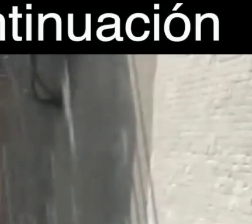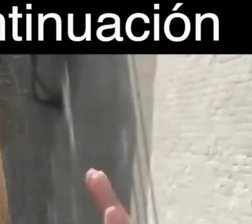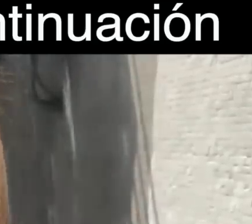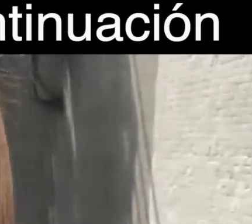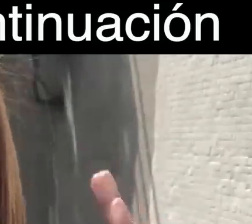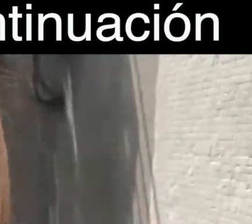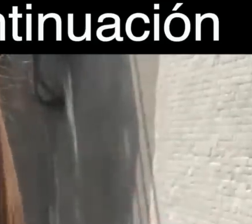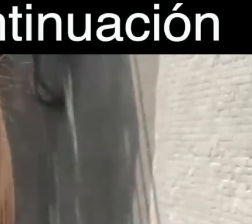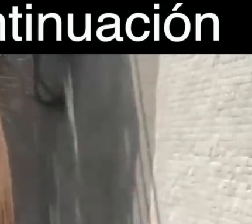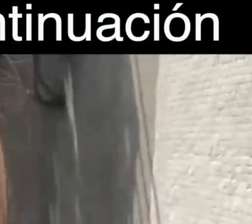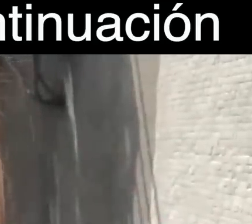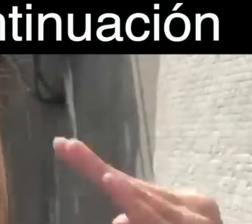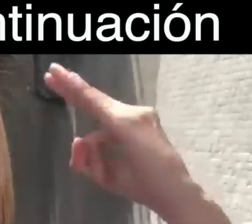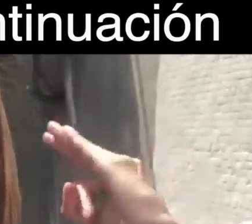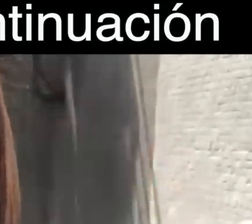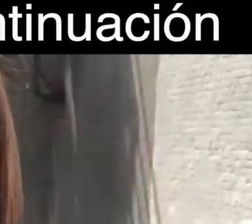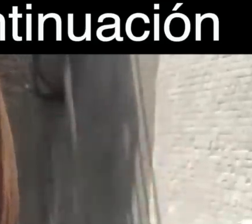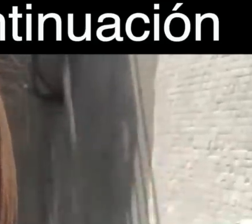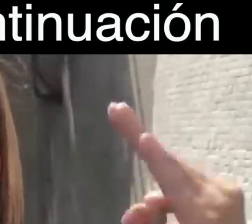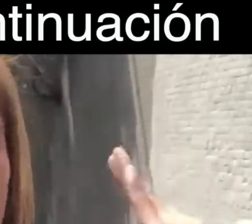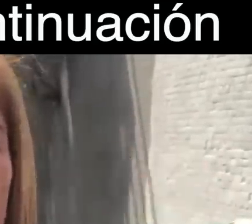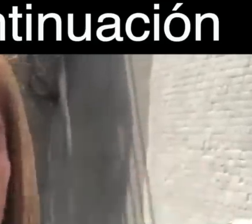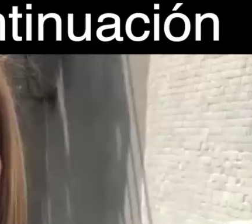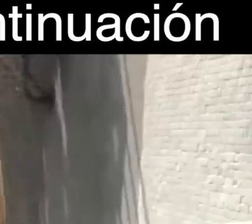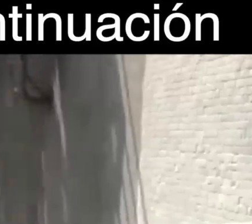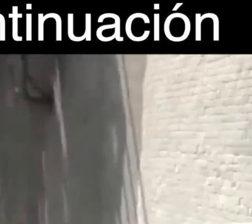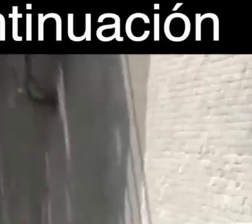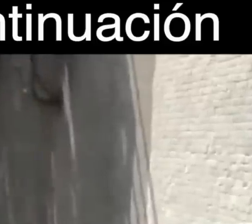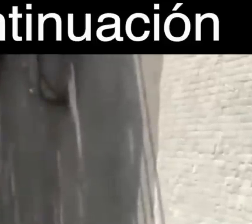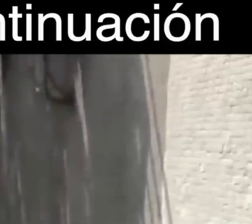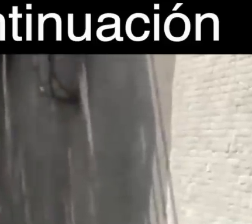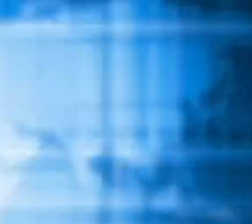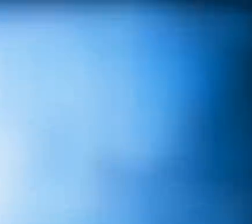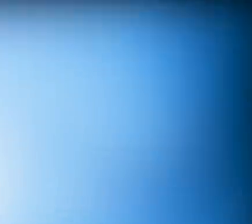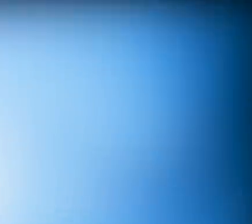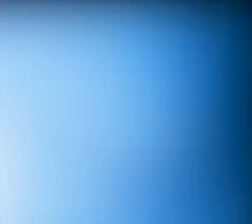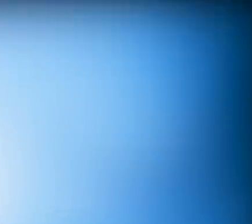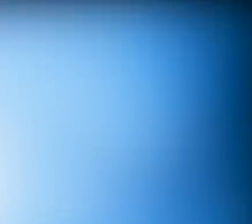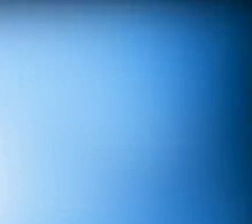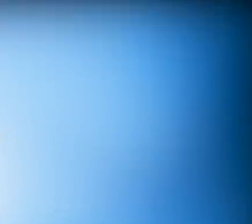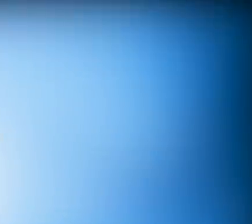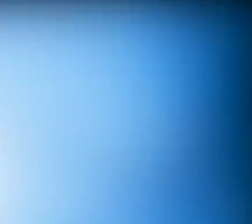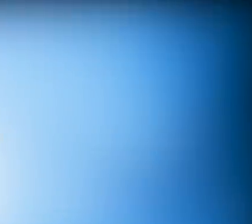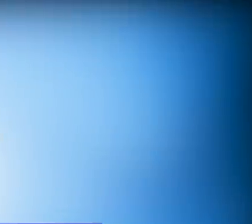y eso fue en mano del Imperio Norteamericano, por eso que lo odio. Odio al Imperio Norteamericano.